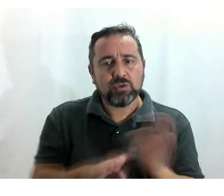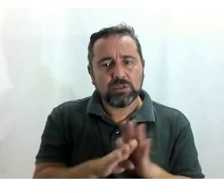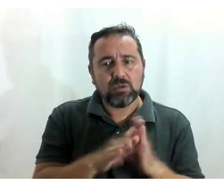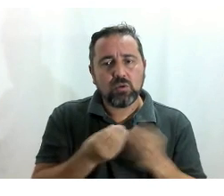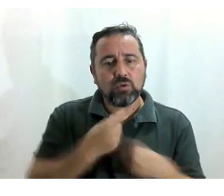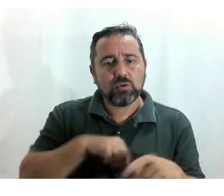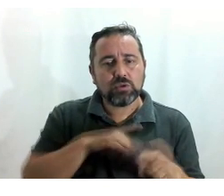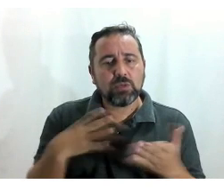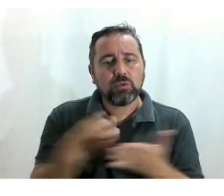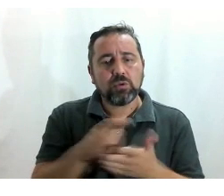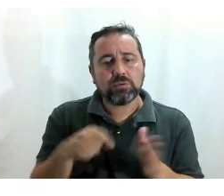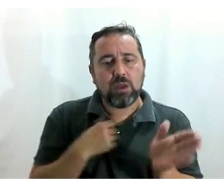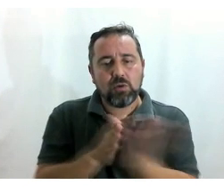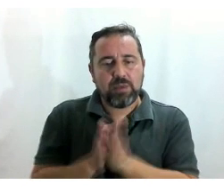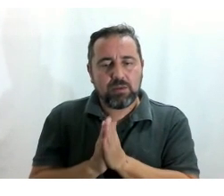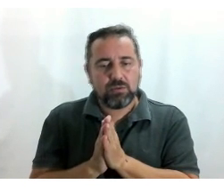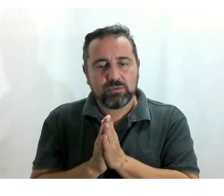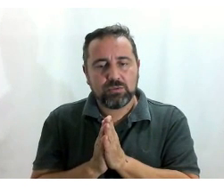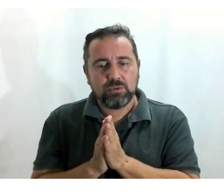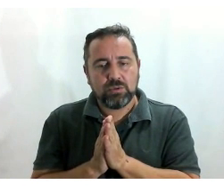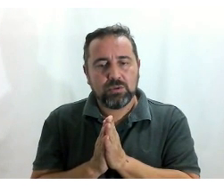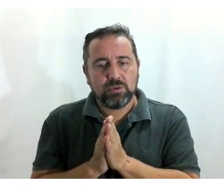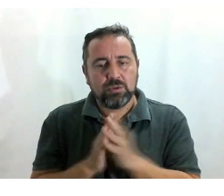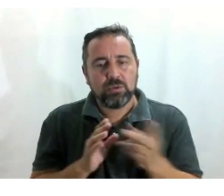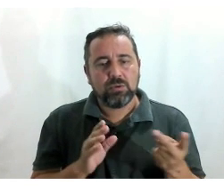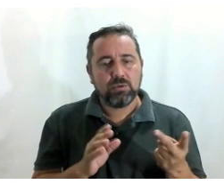a todos los que nos habéis acompañado en las tres